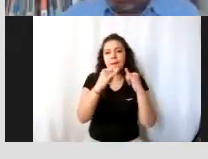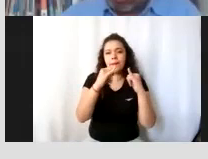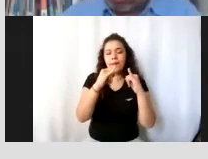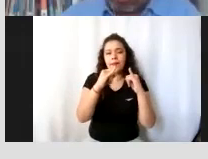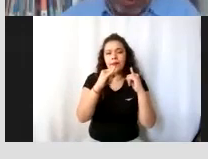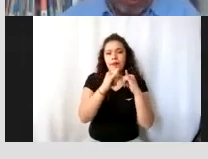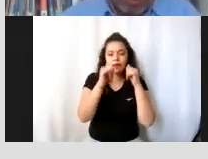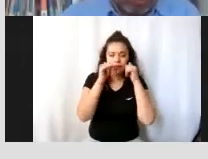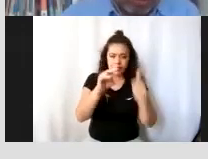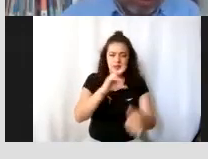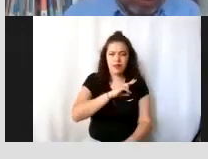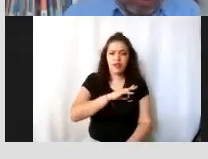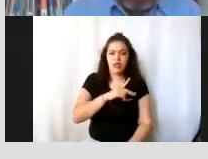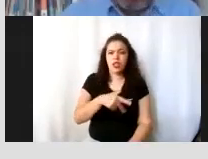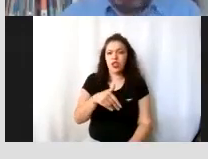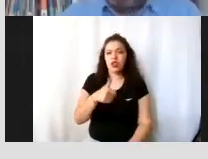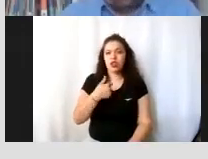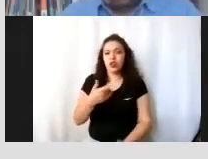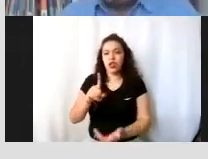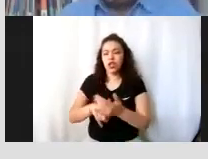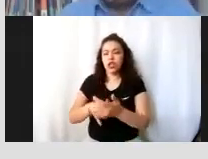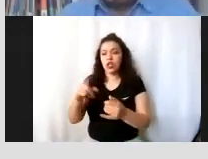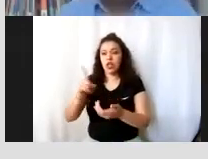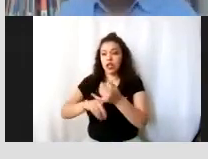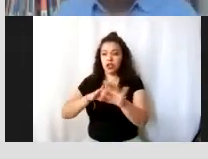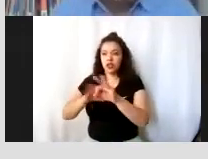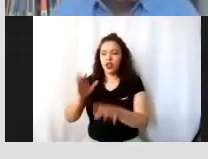tenido la oportunidad de trabajar en alguna, pero...